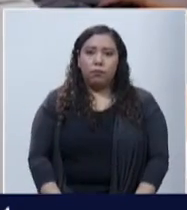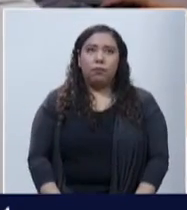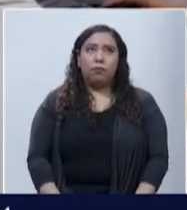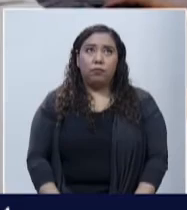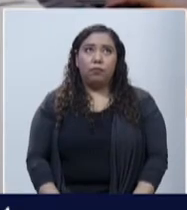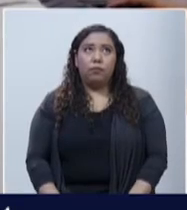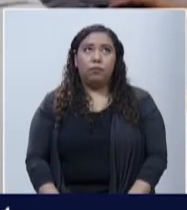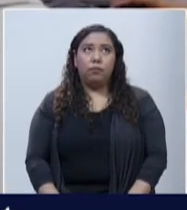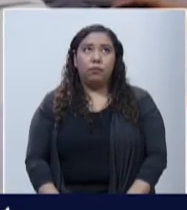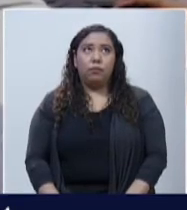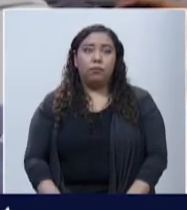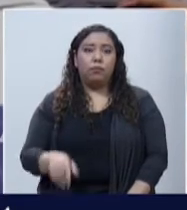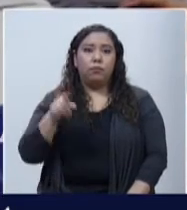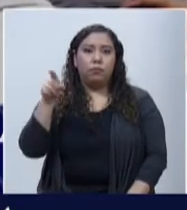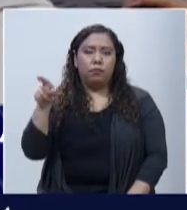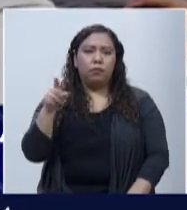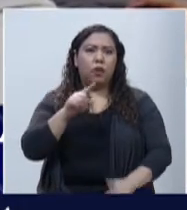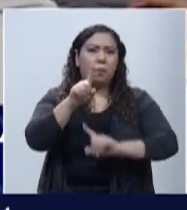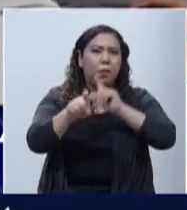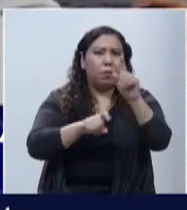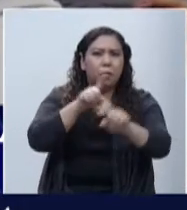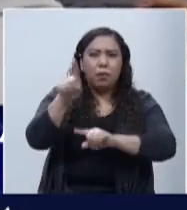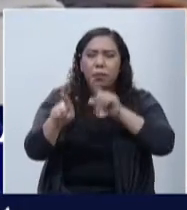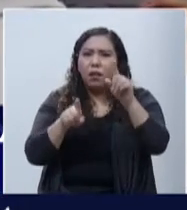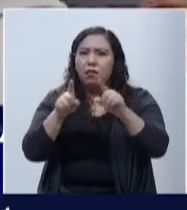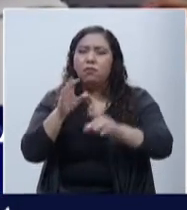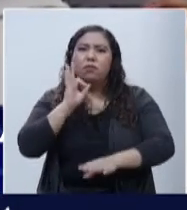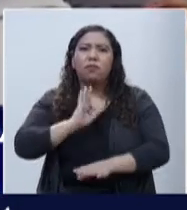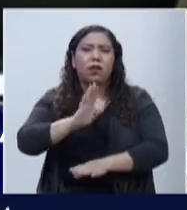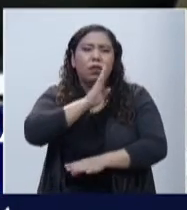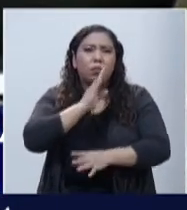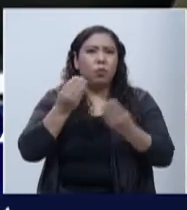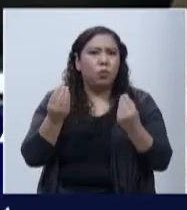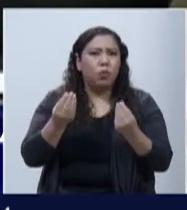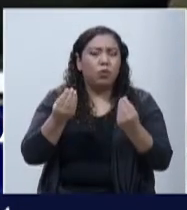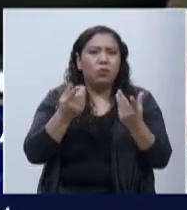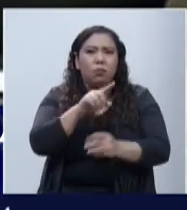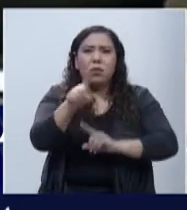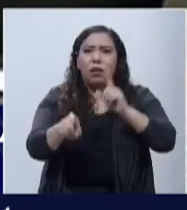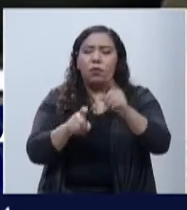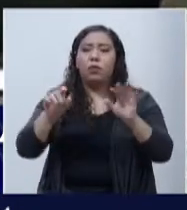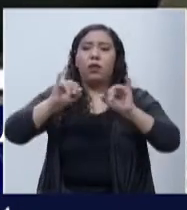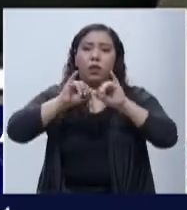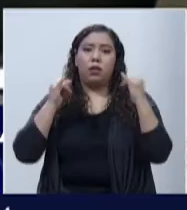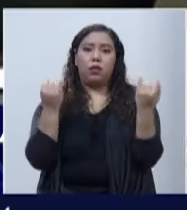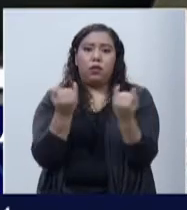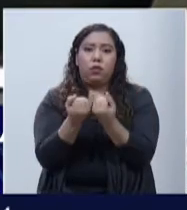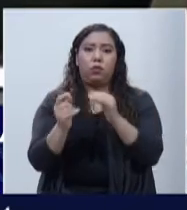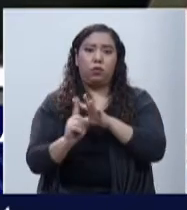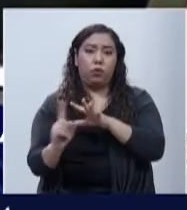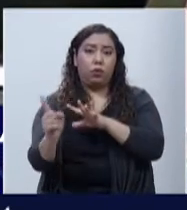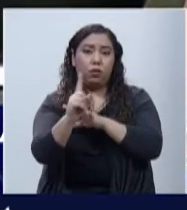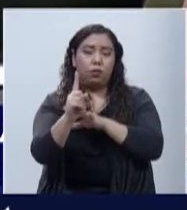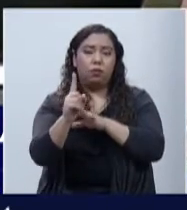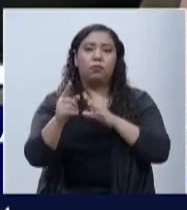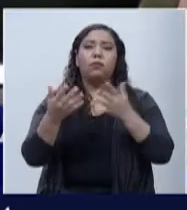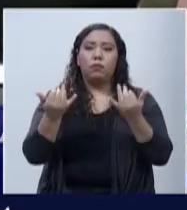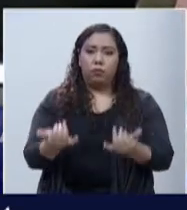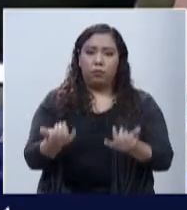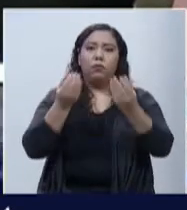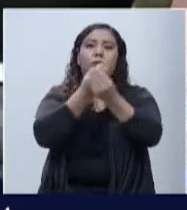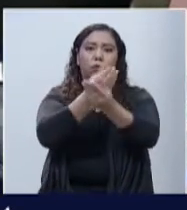debido a las numerosas preguntas en las redes sociales el instituto nacional de migración informa a la comunidad nacional e